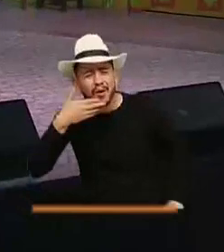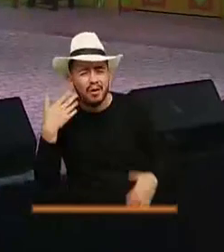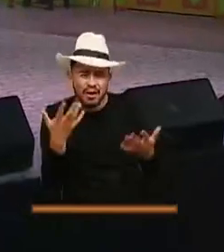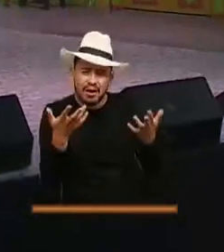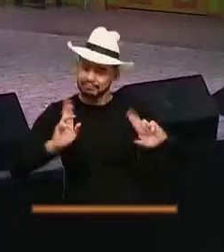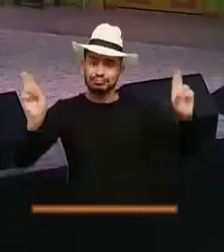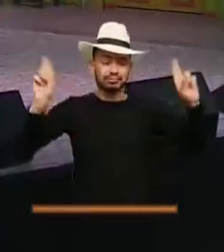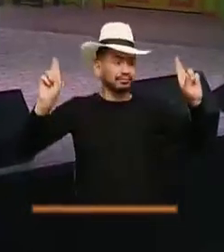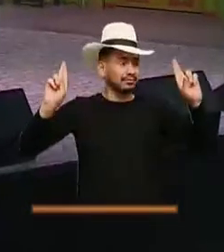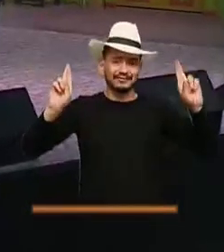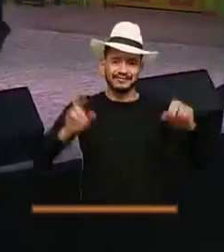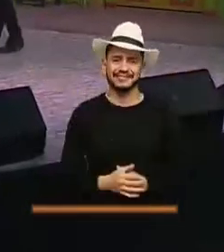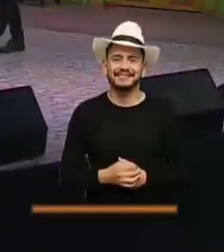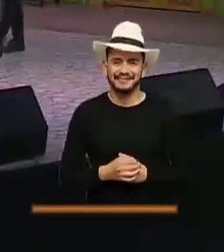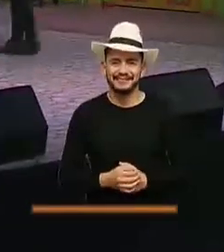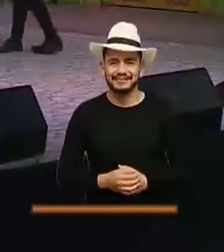Hazlo malo de...